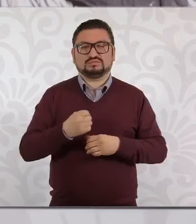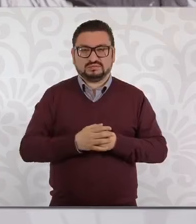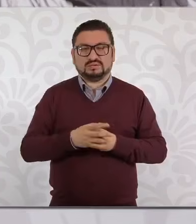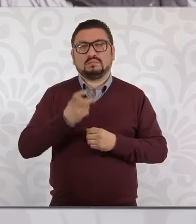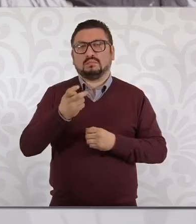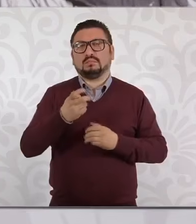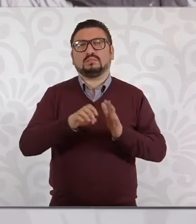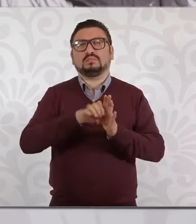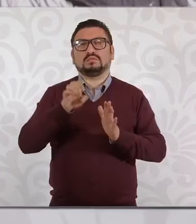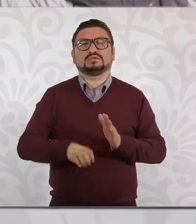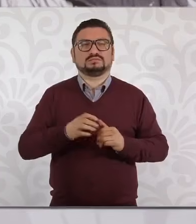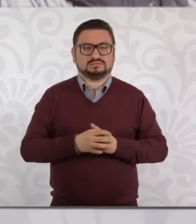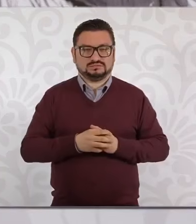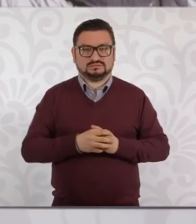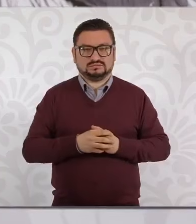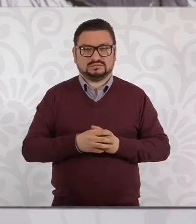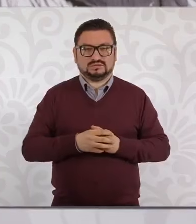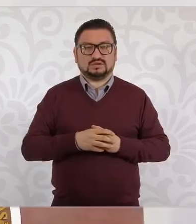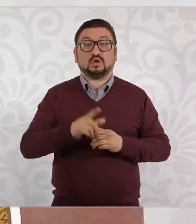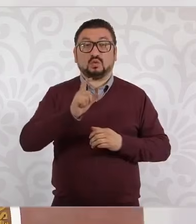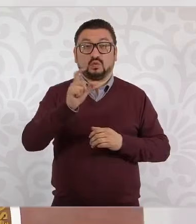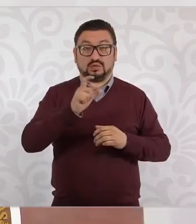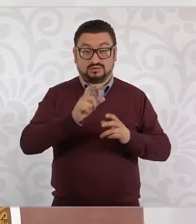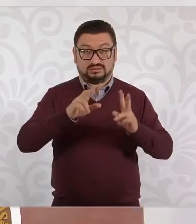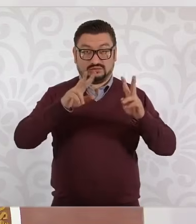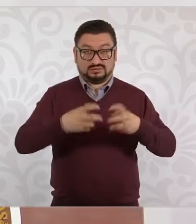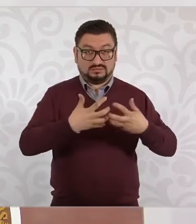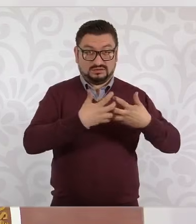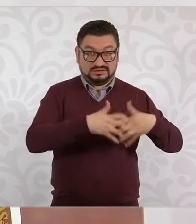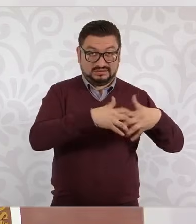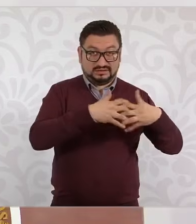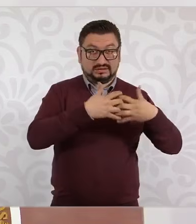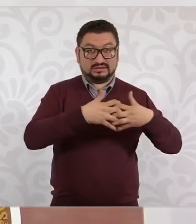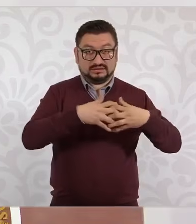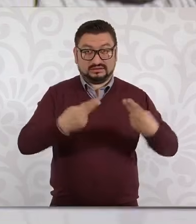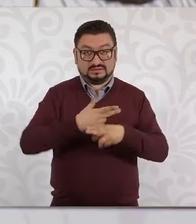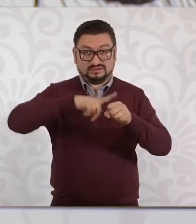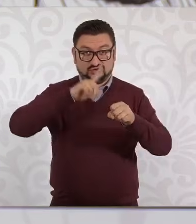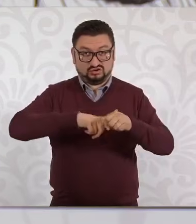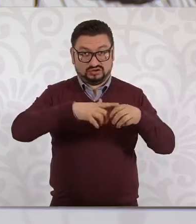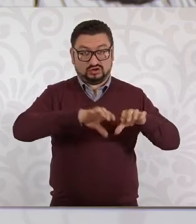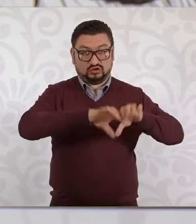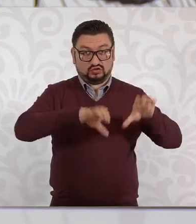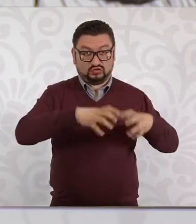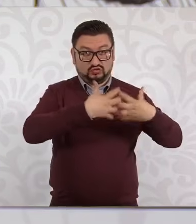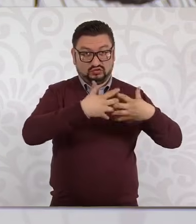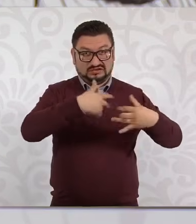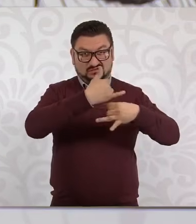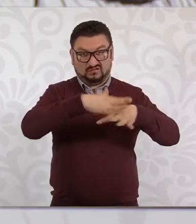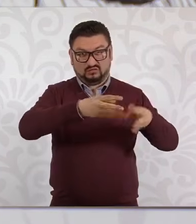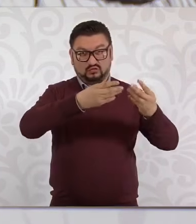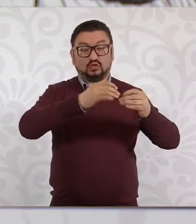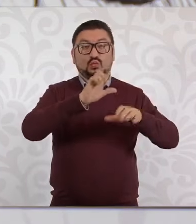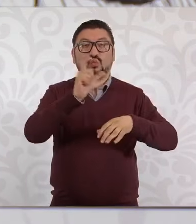el equipo de meteorología del Meteorológico Nacional tiene una cantidad de datos